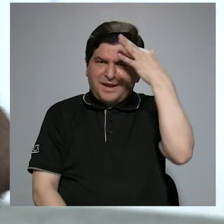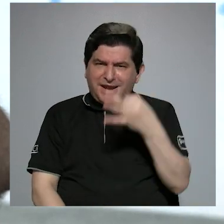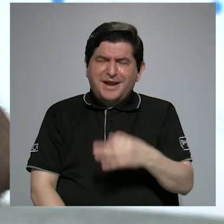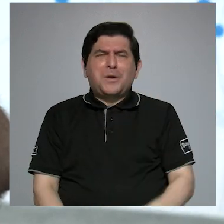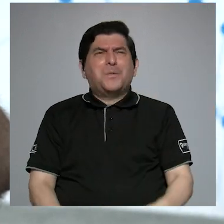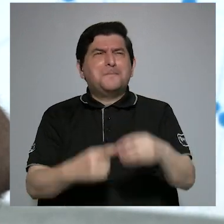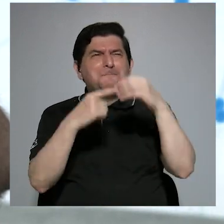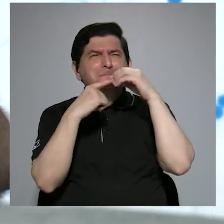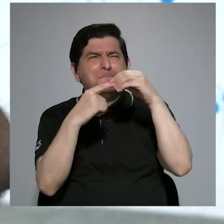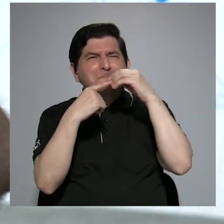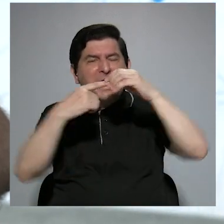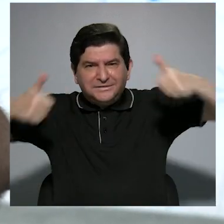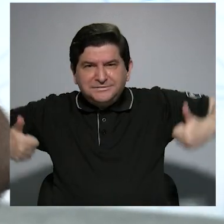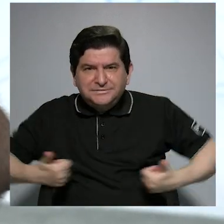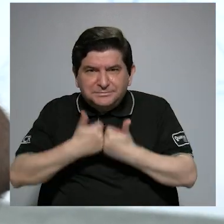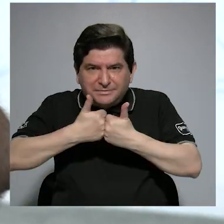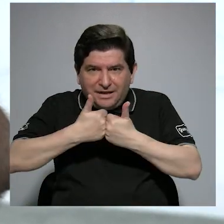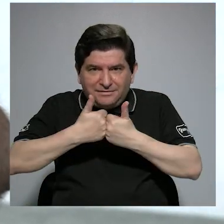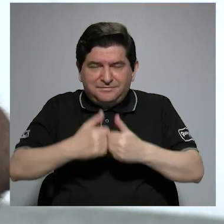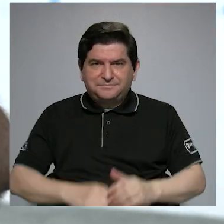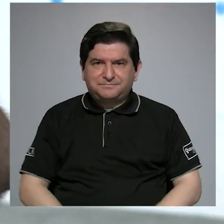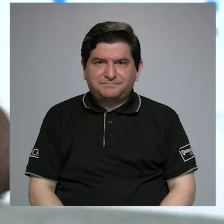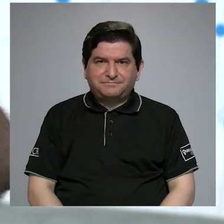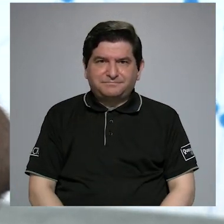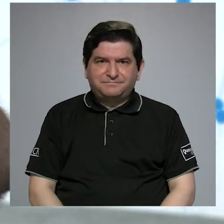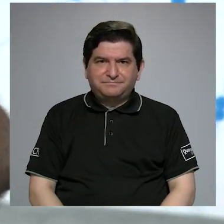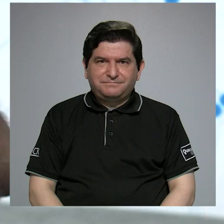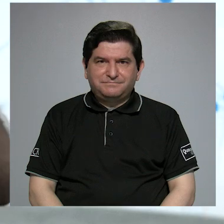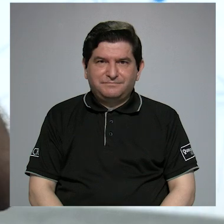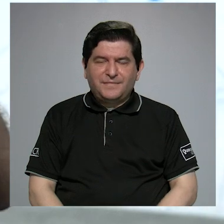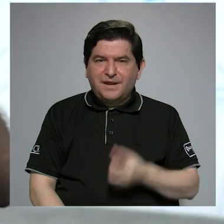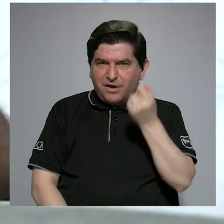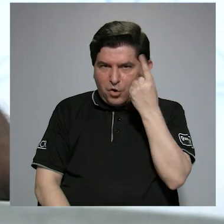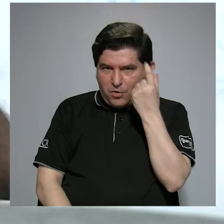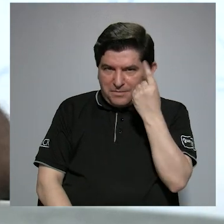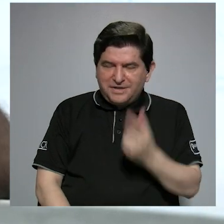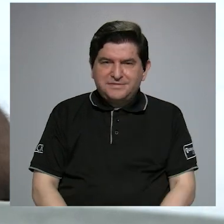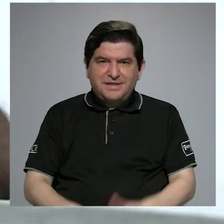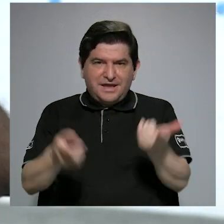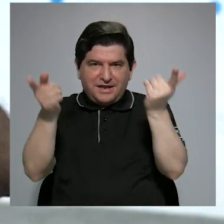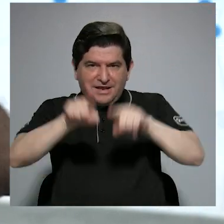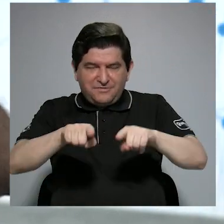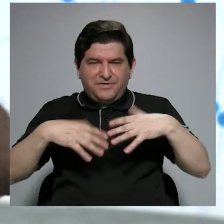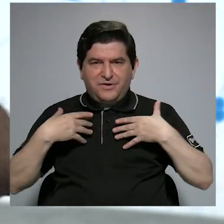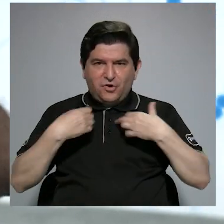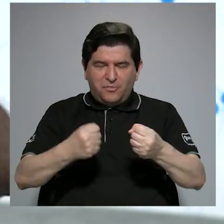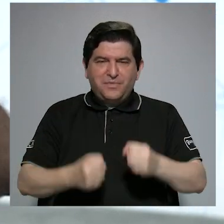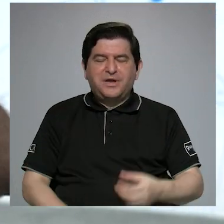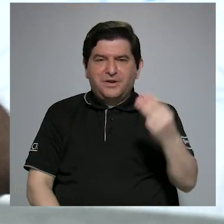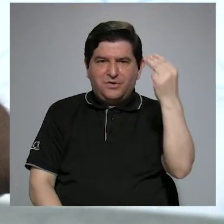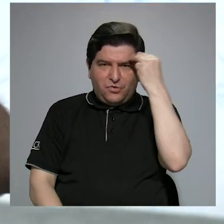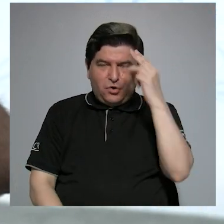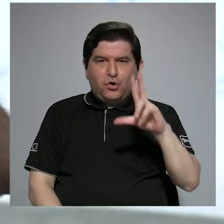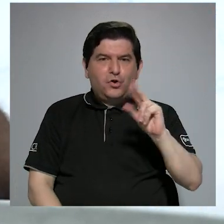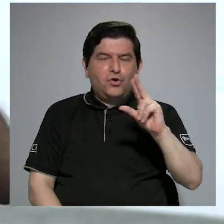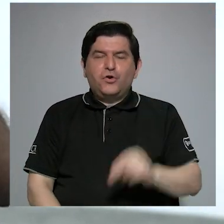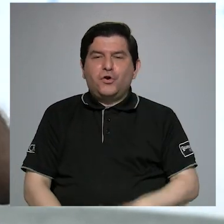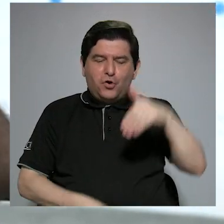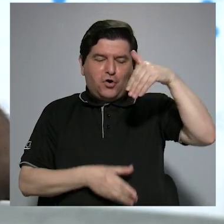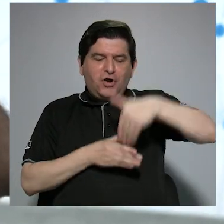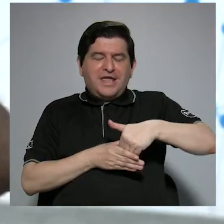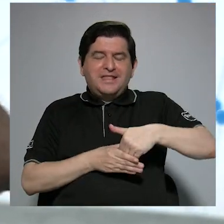y creo que nuestro principal desafío es que se entienda que el fenómeno de la salud mental no es un